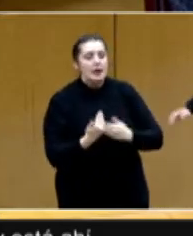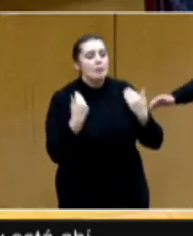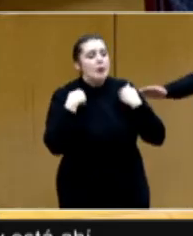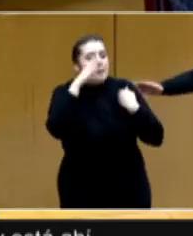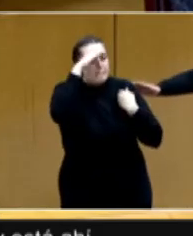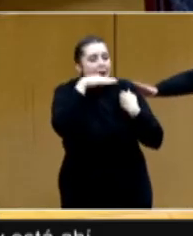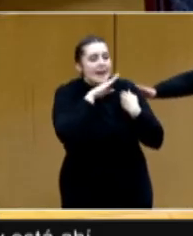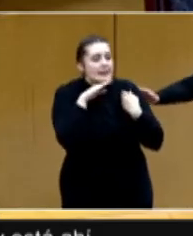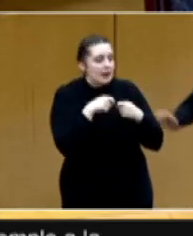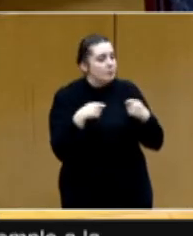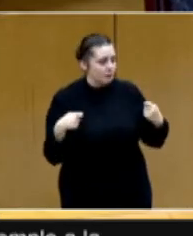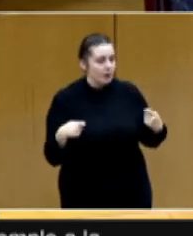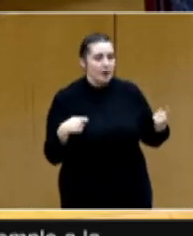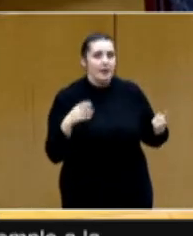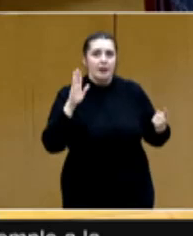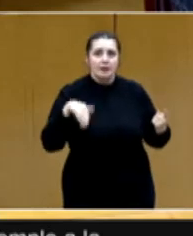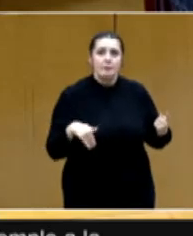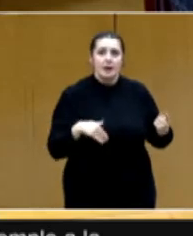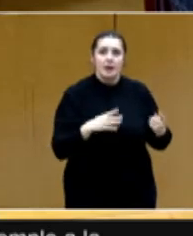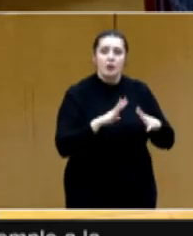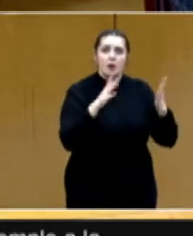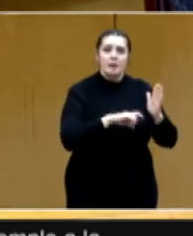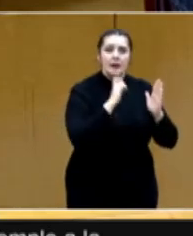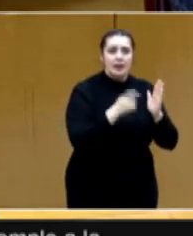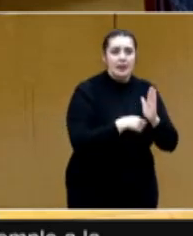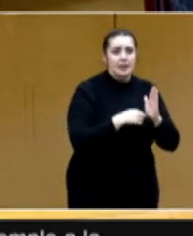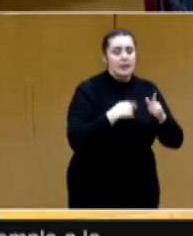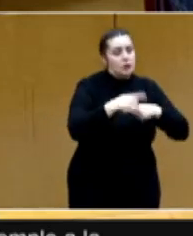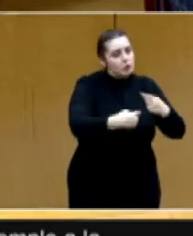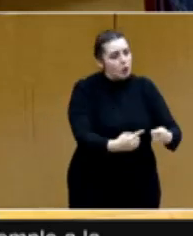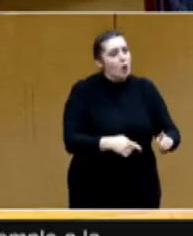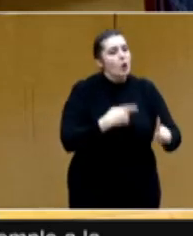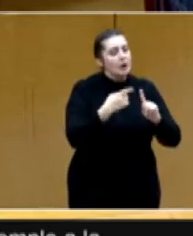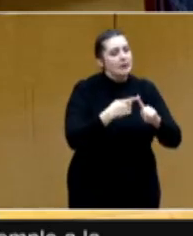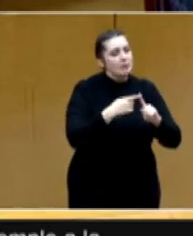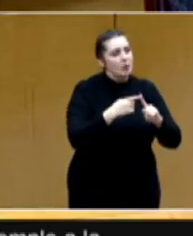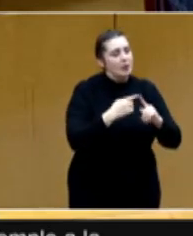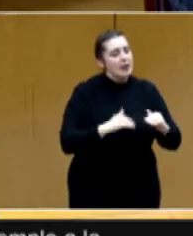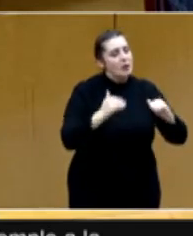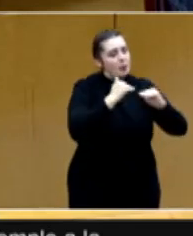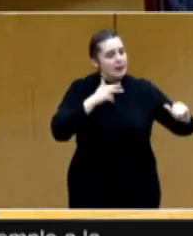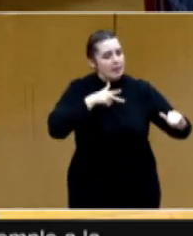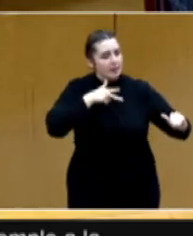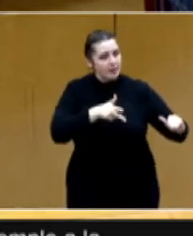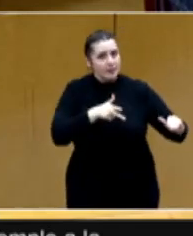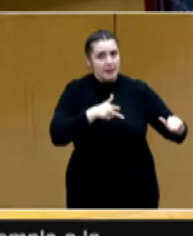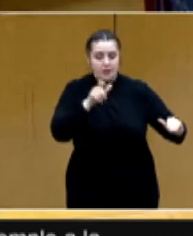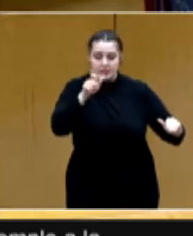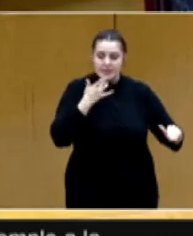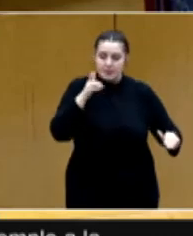modifican también nueve leyes de la parte de donaciones y sucesiones para garantizar esa igualdad en el ejercicio de los Derechos cuando una persona